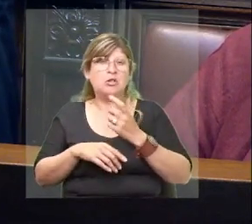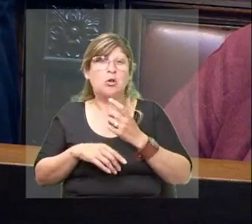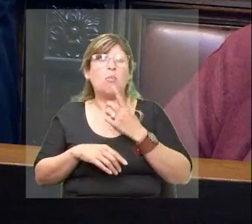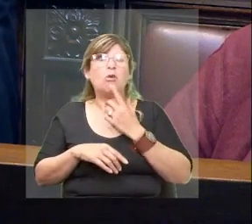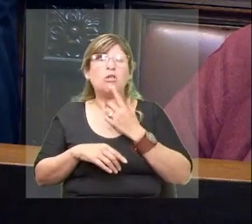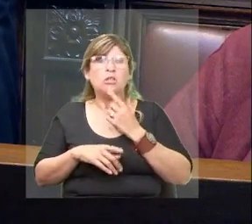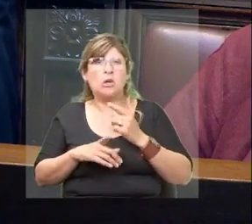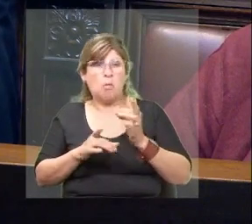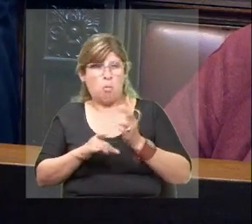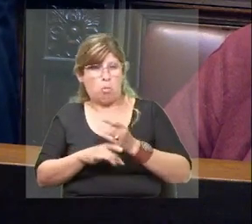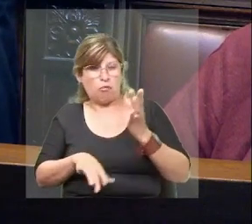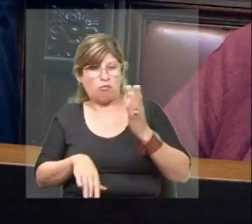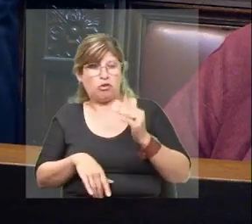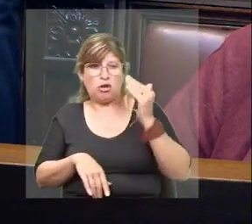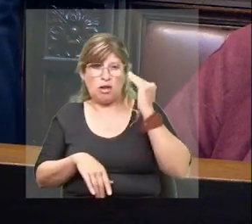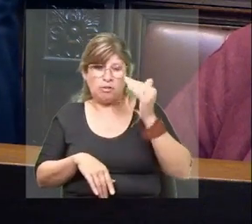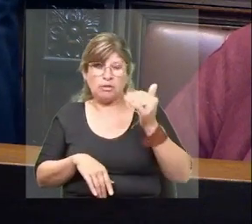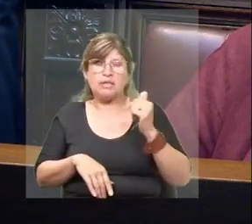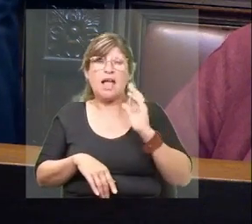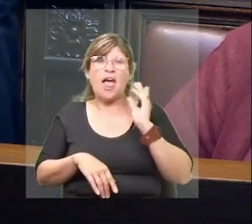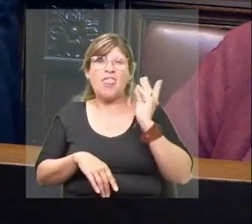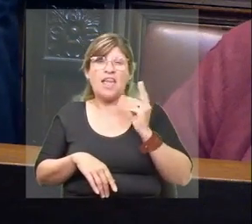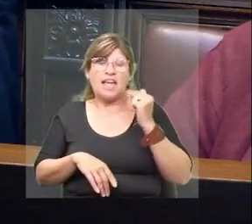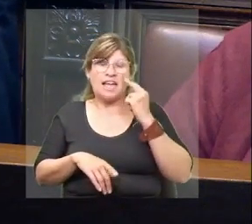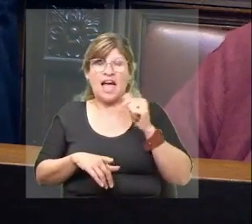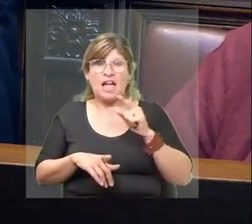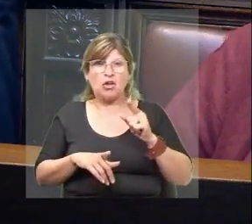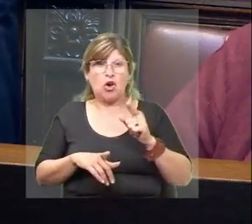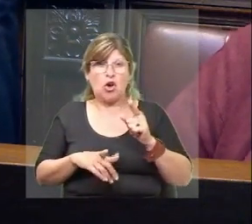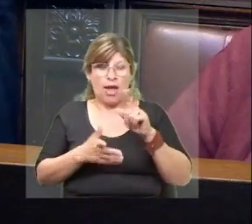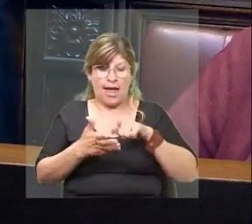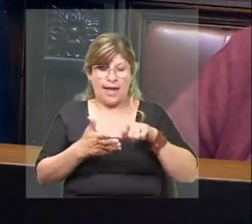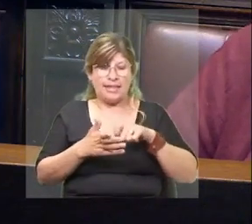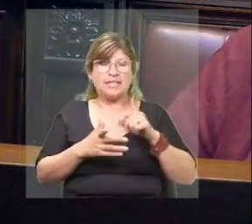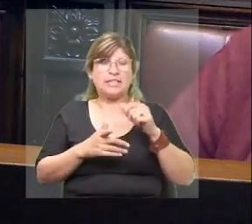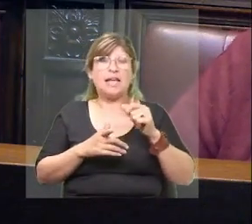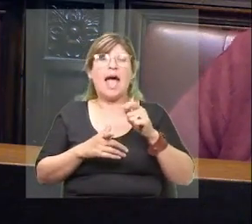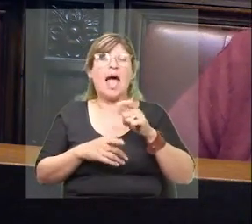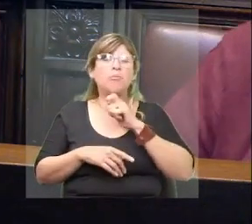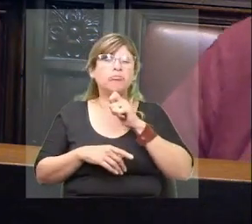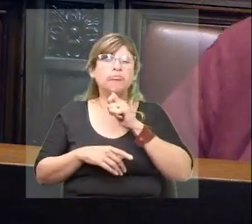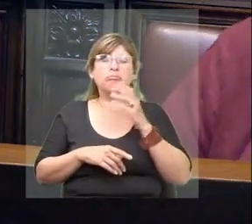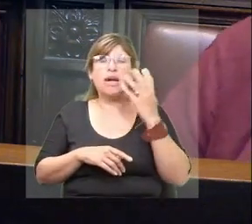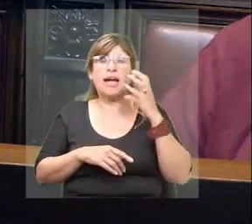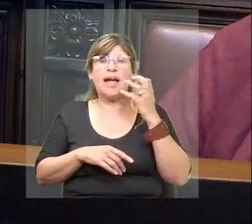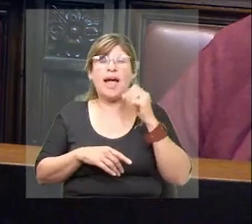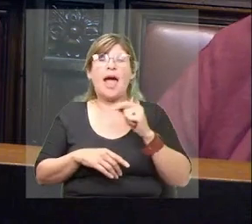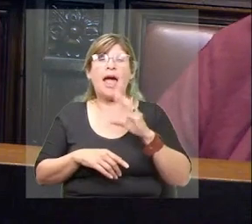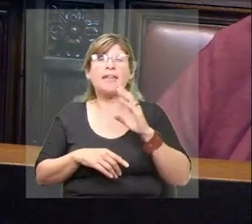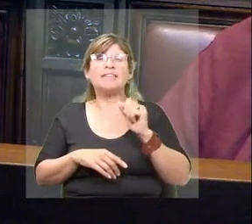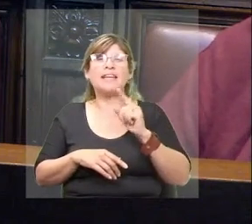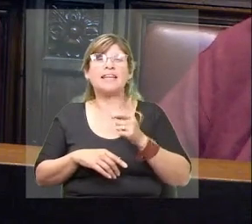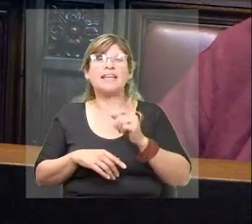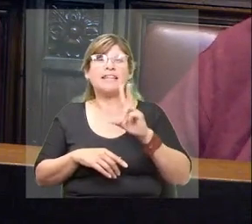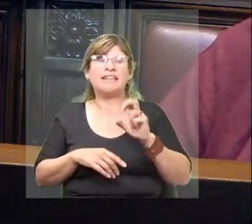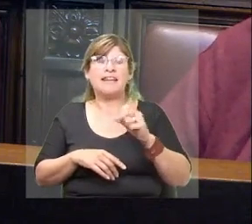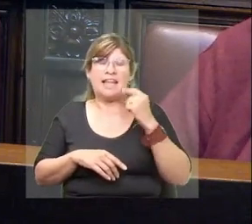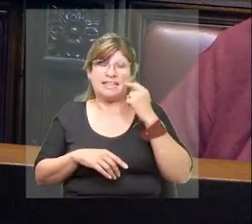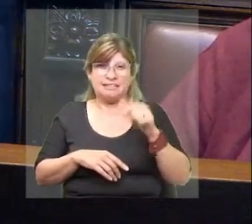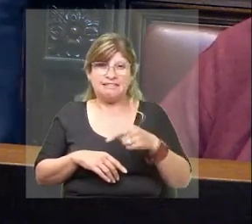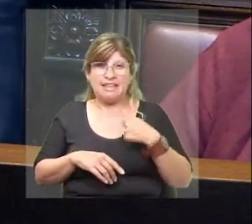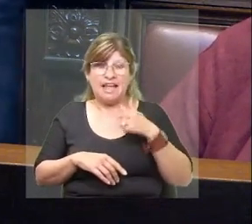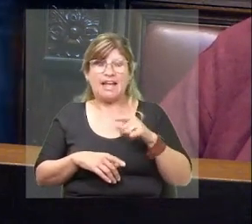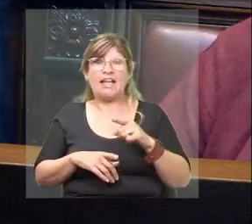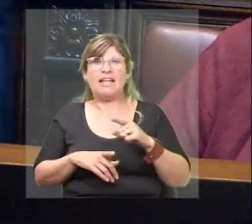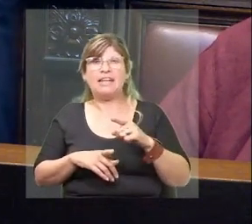profesional, profesor, decano, columnista de aquella CX30 de Germán Araujo y